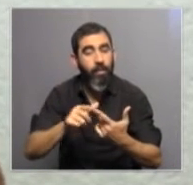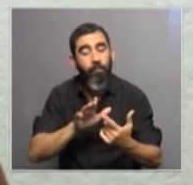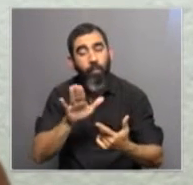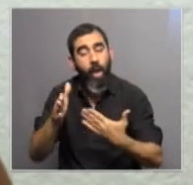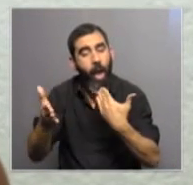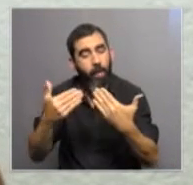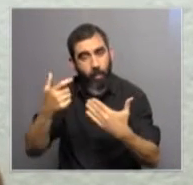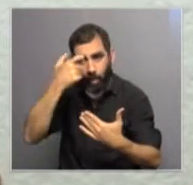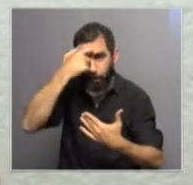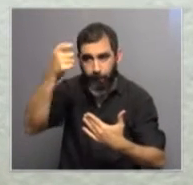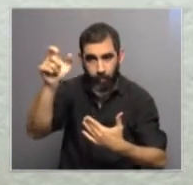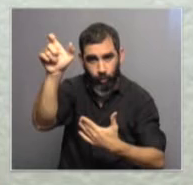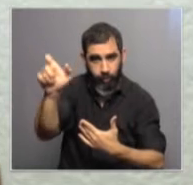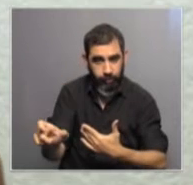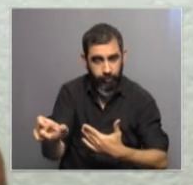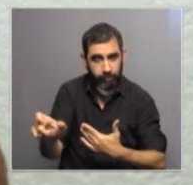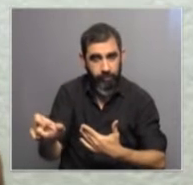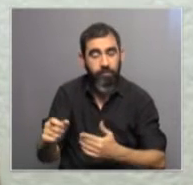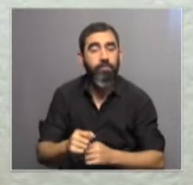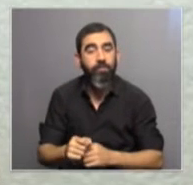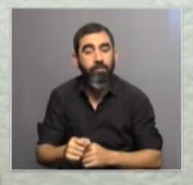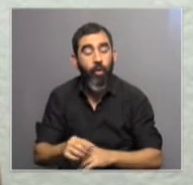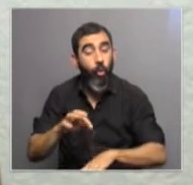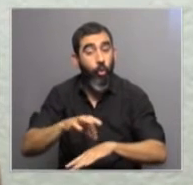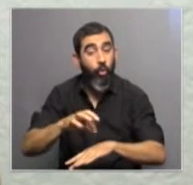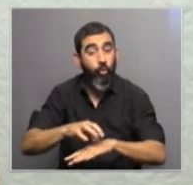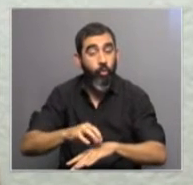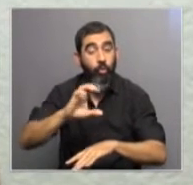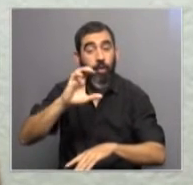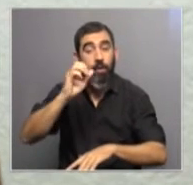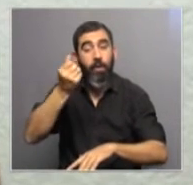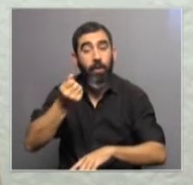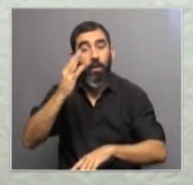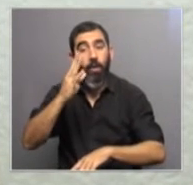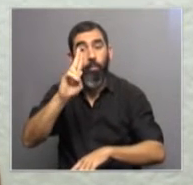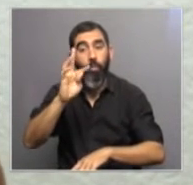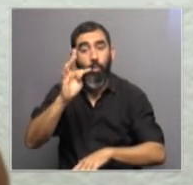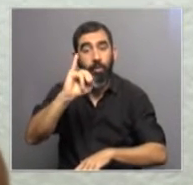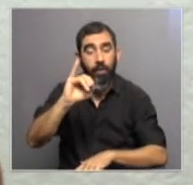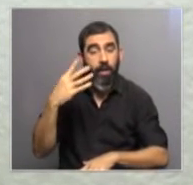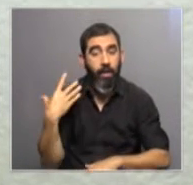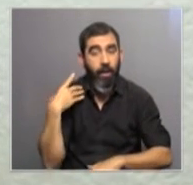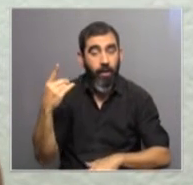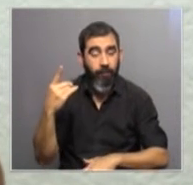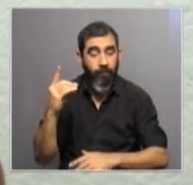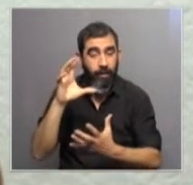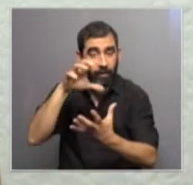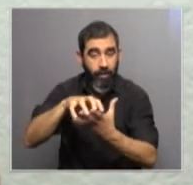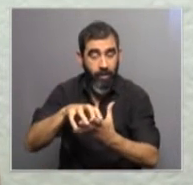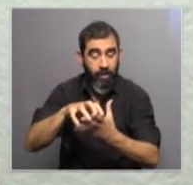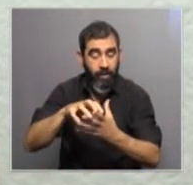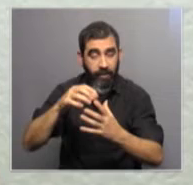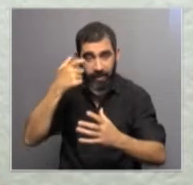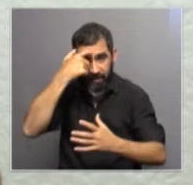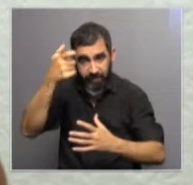un experto. Fuimos a hablar con el doctor Ángel Caputi, que es jefe del Departamento de